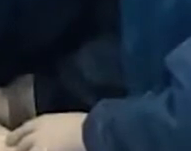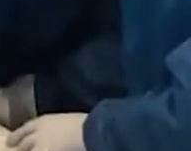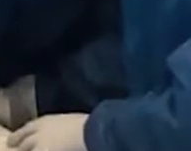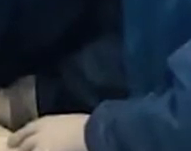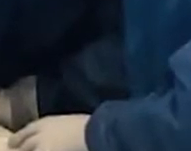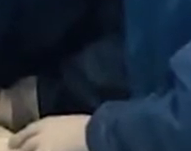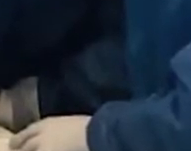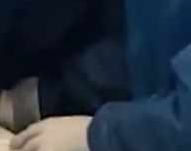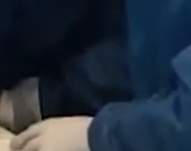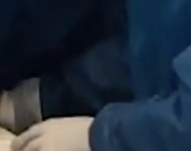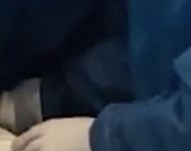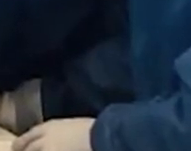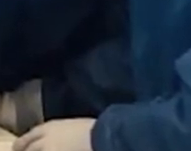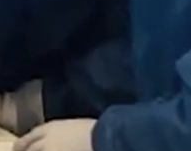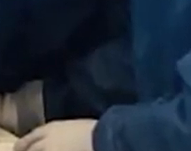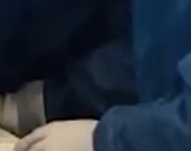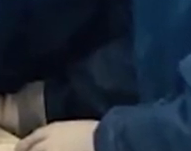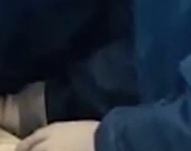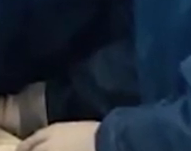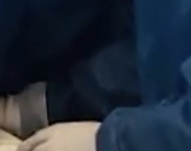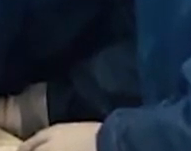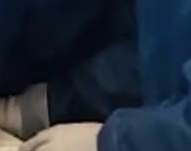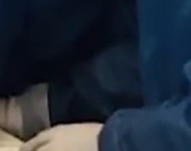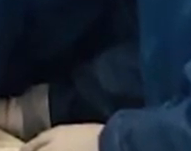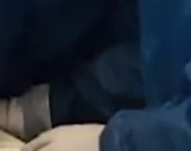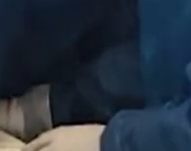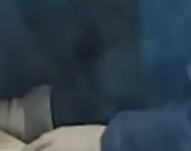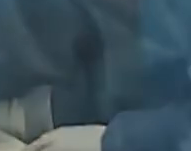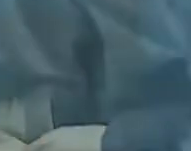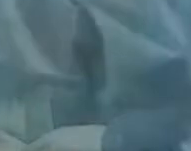hoy nos dice adiós.